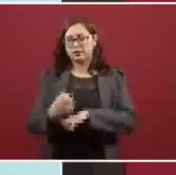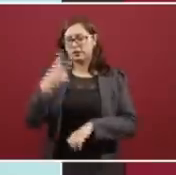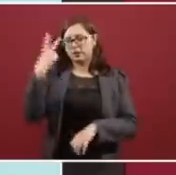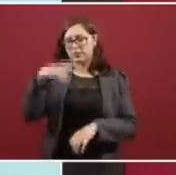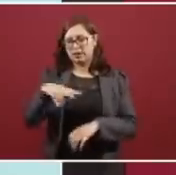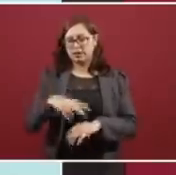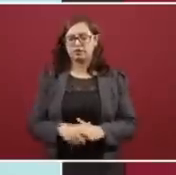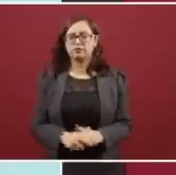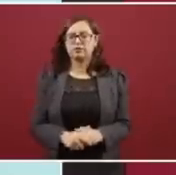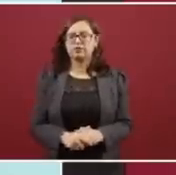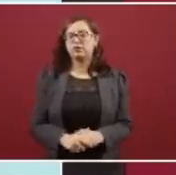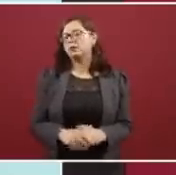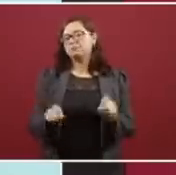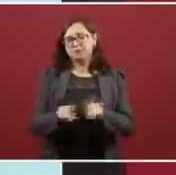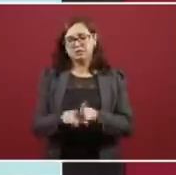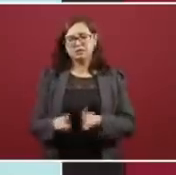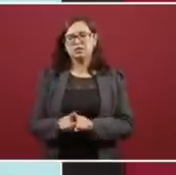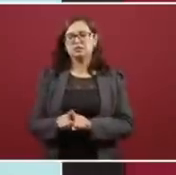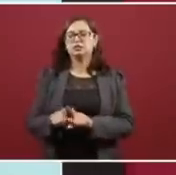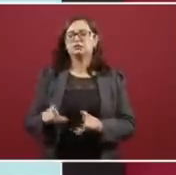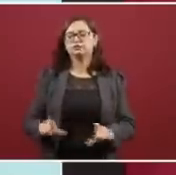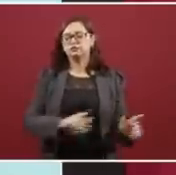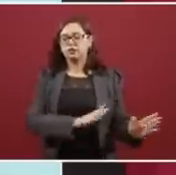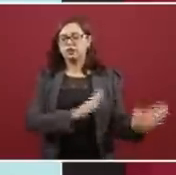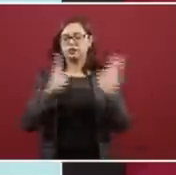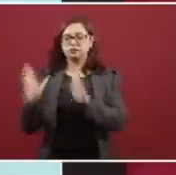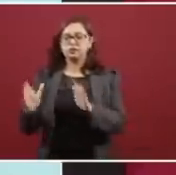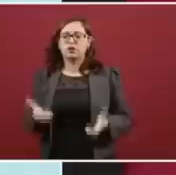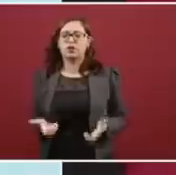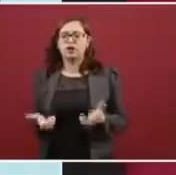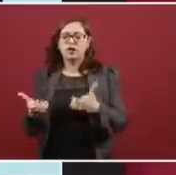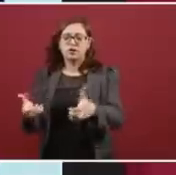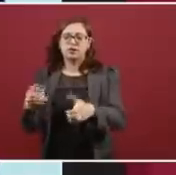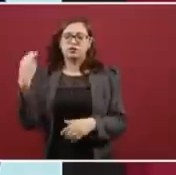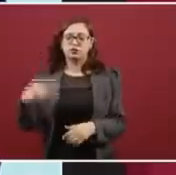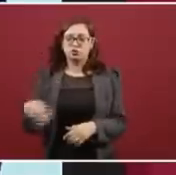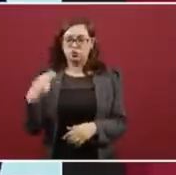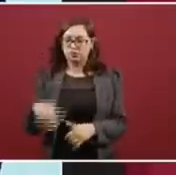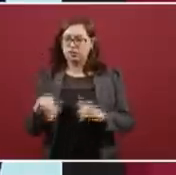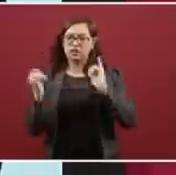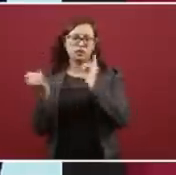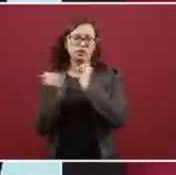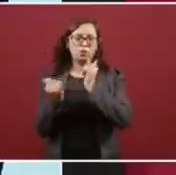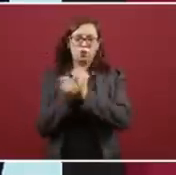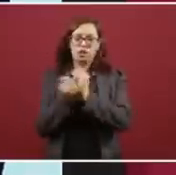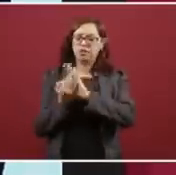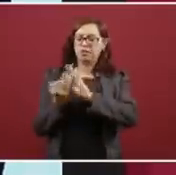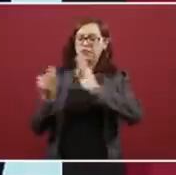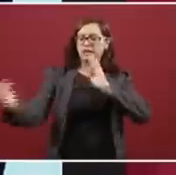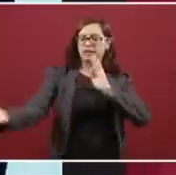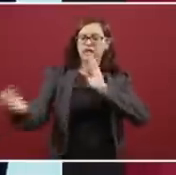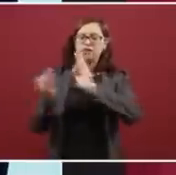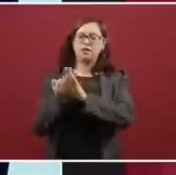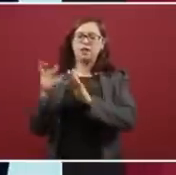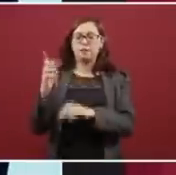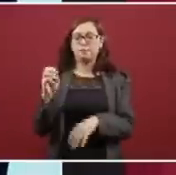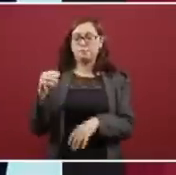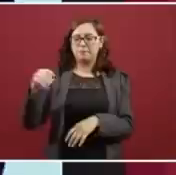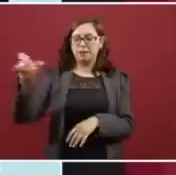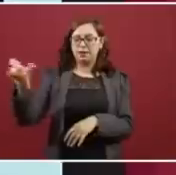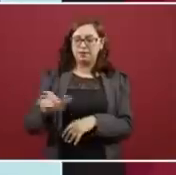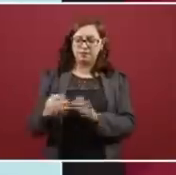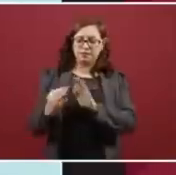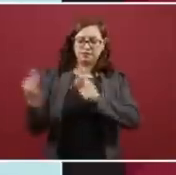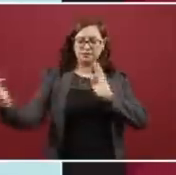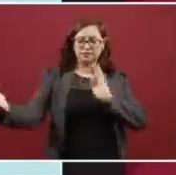mexico viene el domicilio carretera del canal 219 la distancia 16 km a donde se